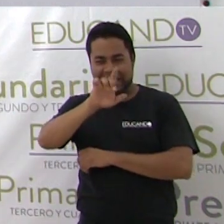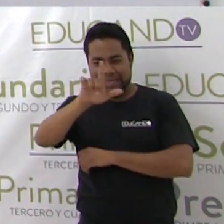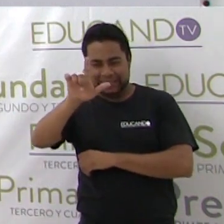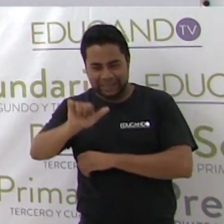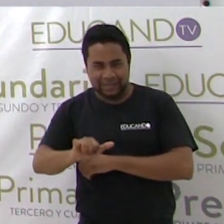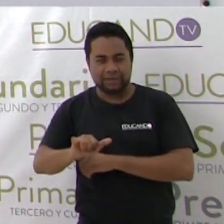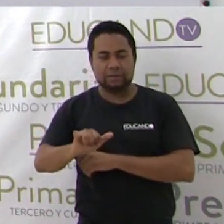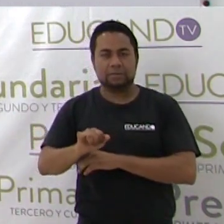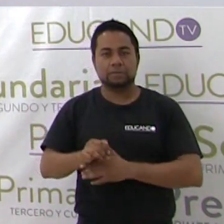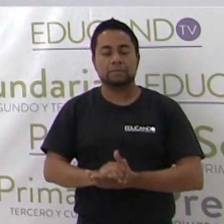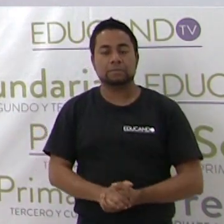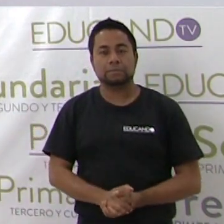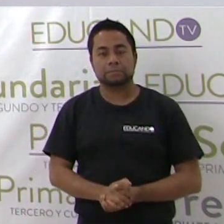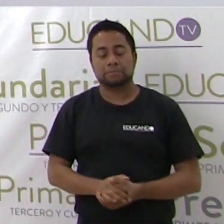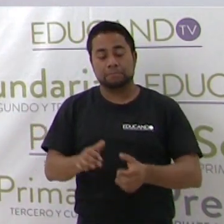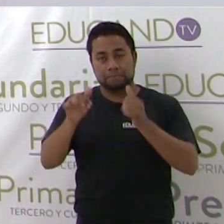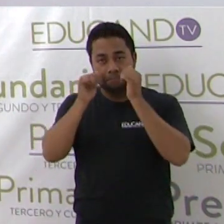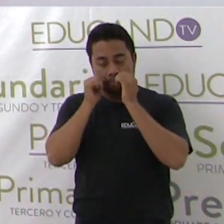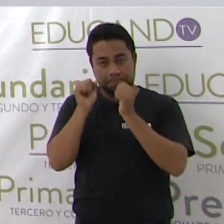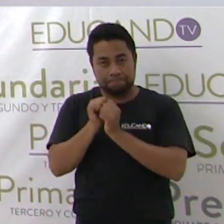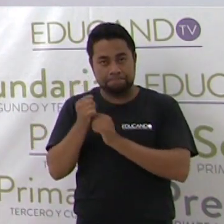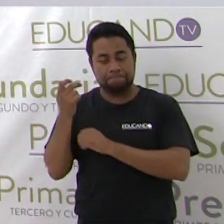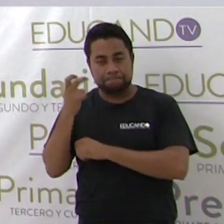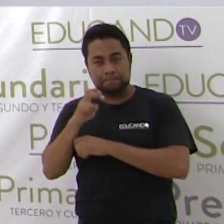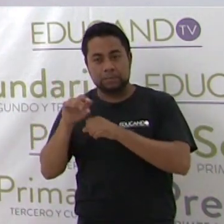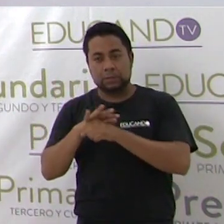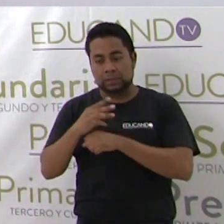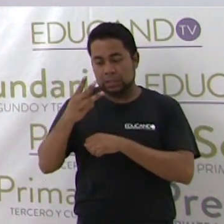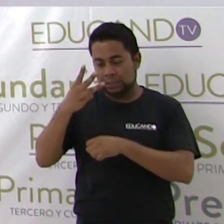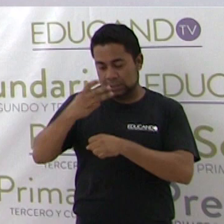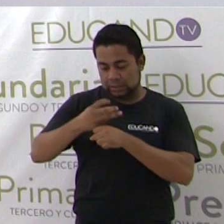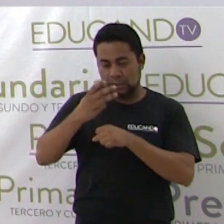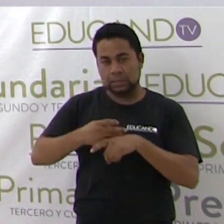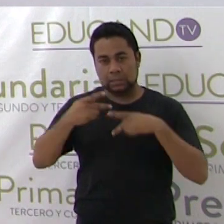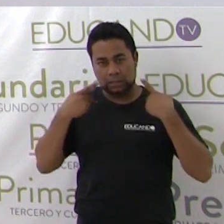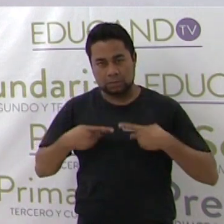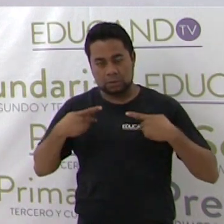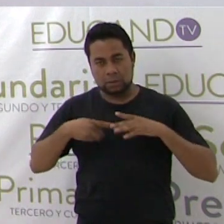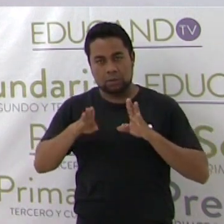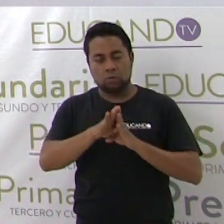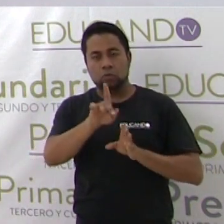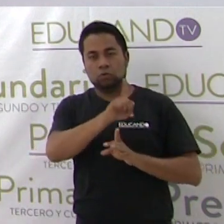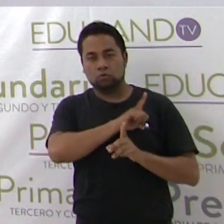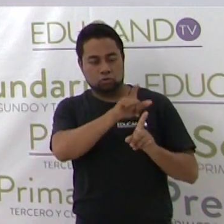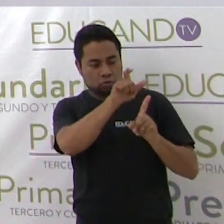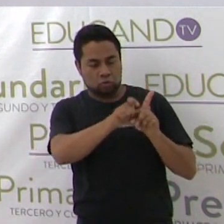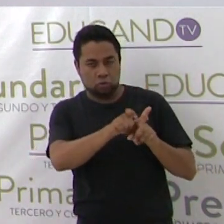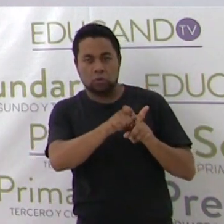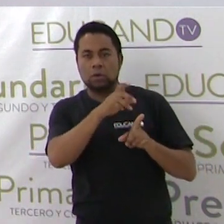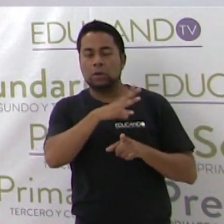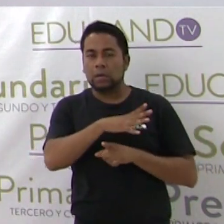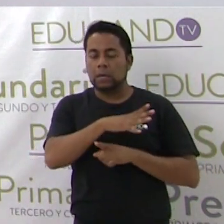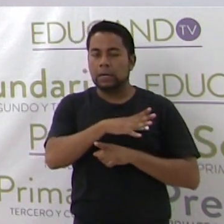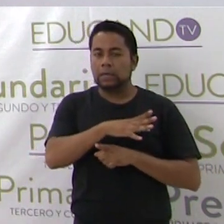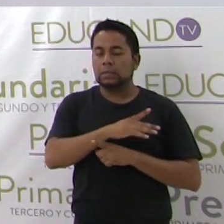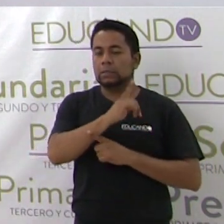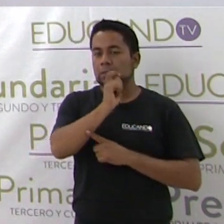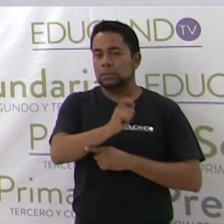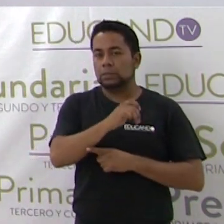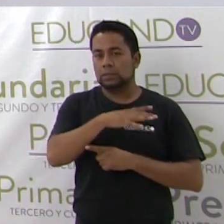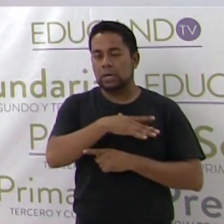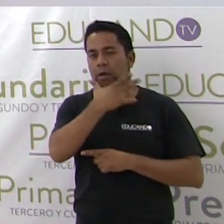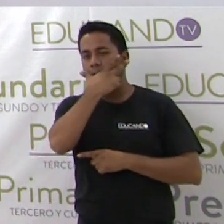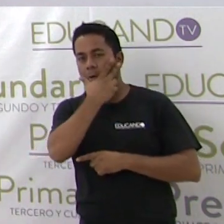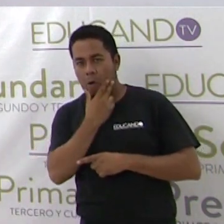¿Bien? Atención en esto porque la tercera persona en forma singular va a tener lo que es